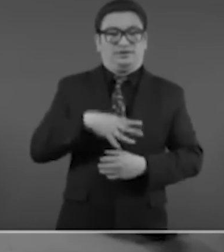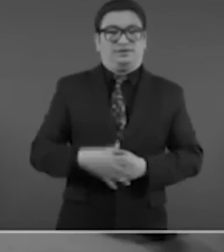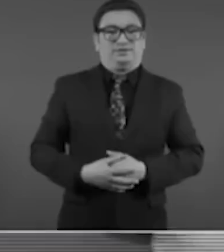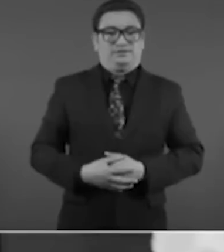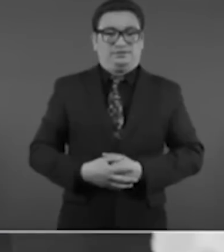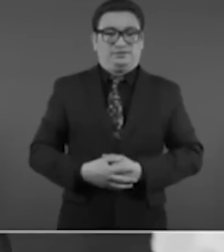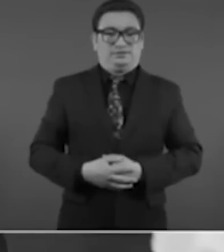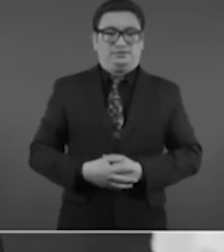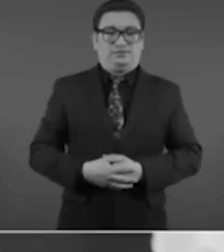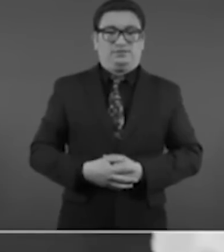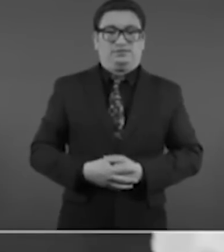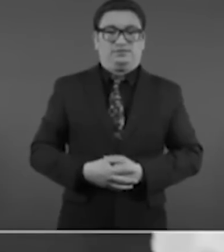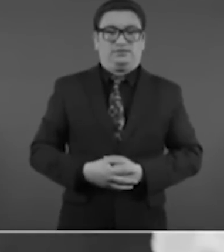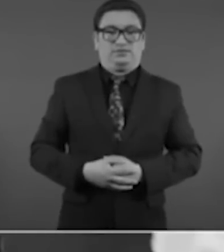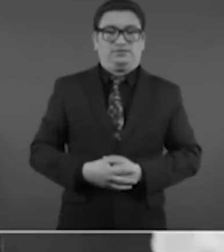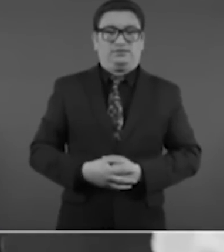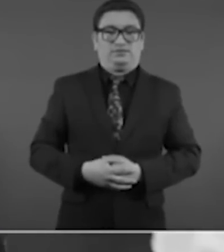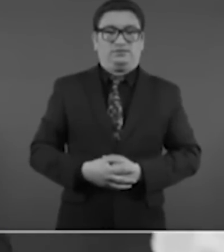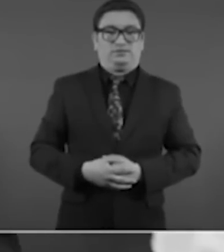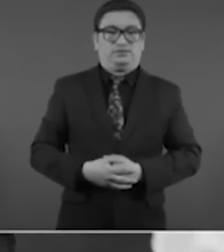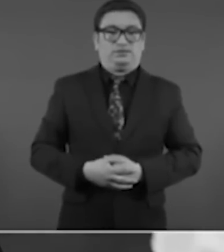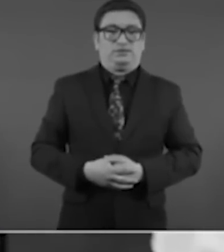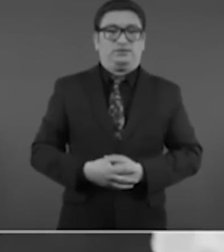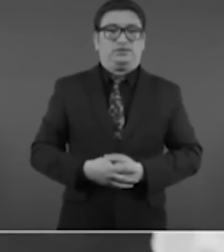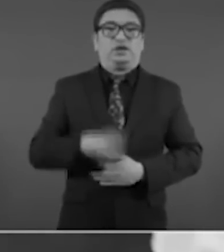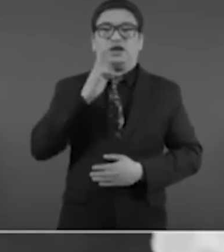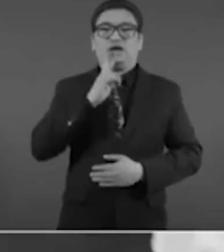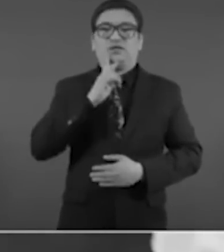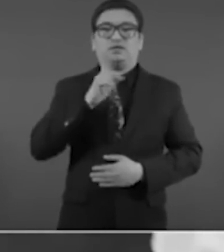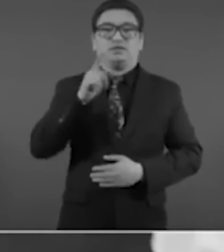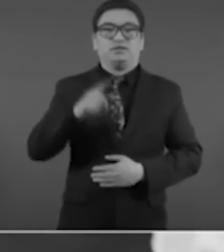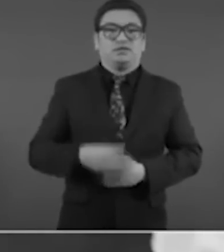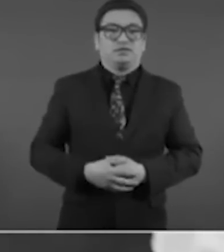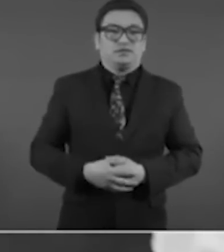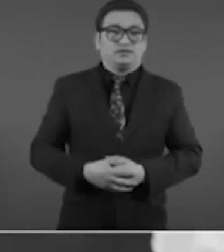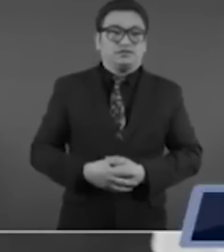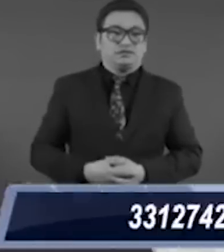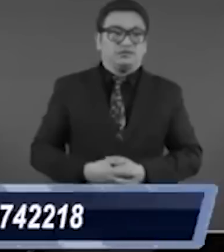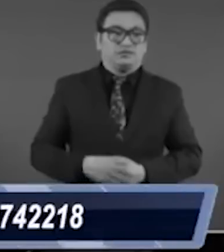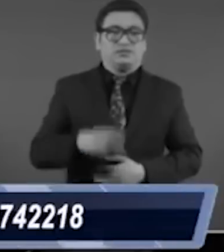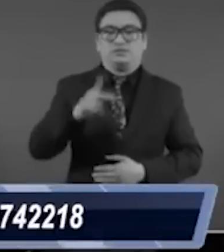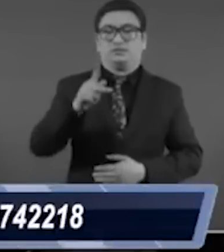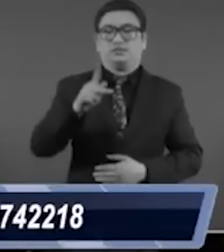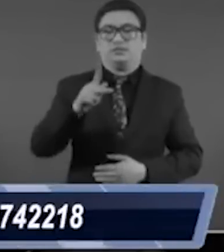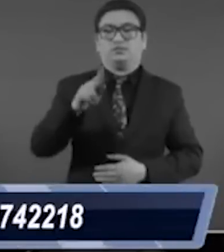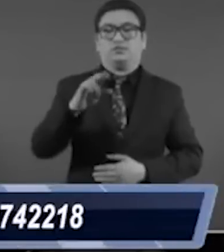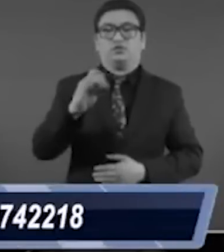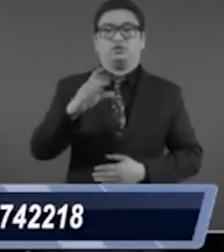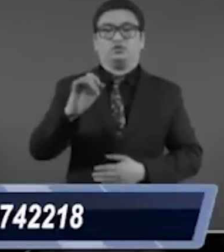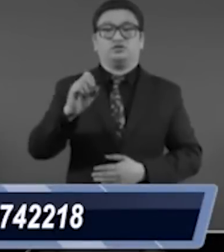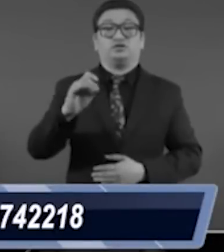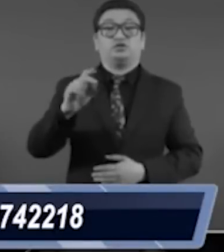pidiendo este a ver qué cosa vamos a dejarla al proceso